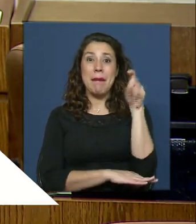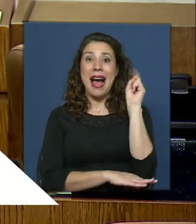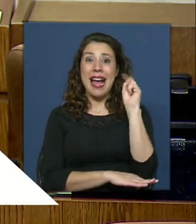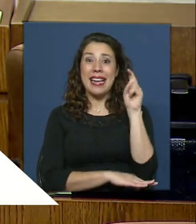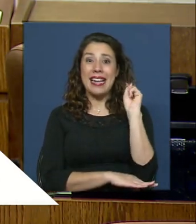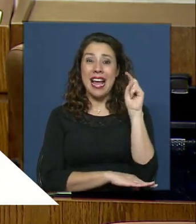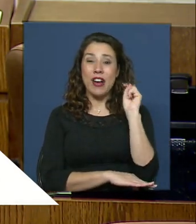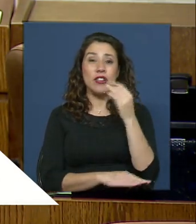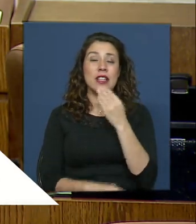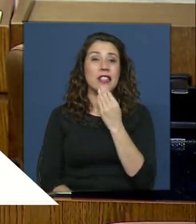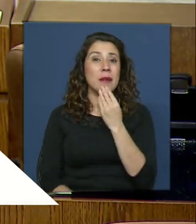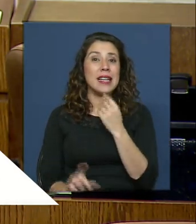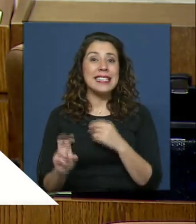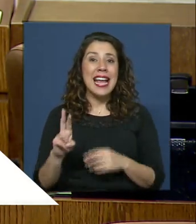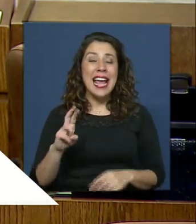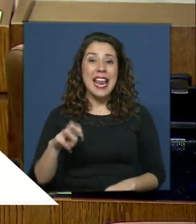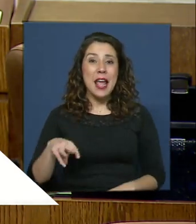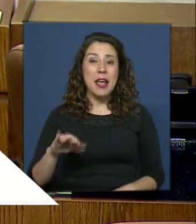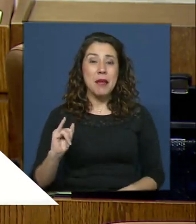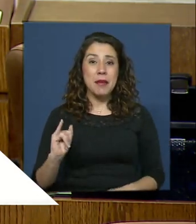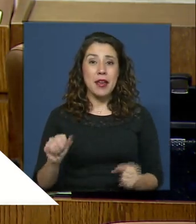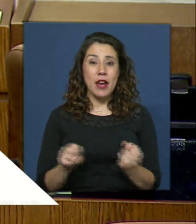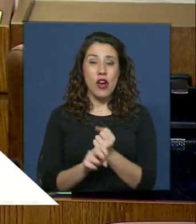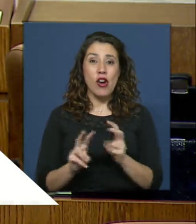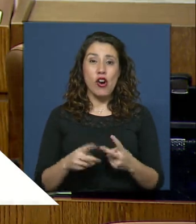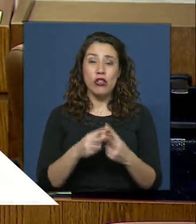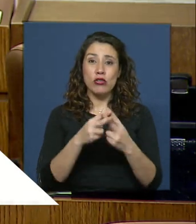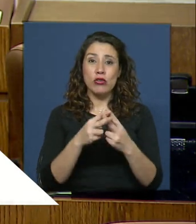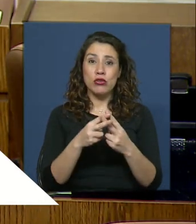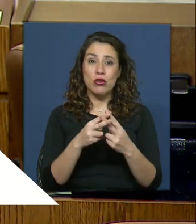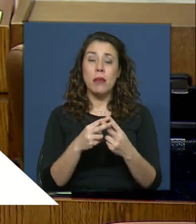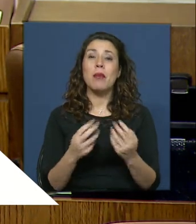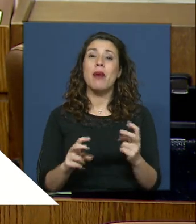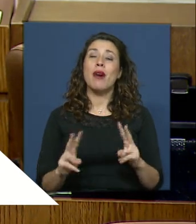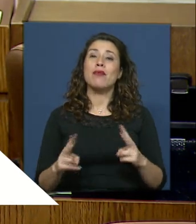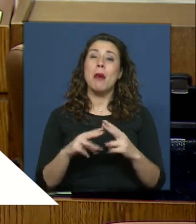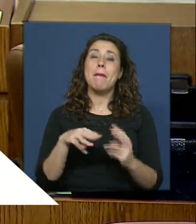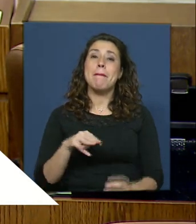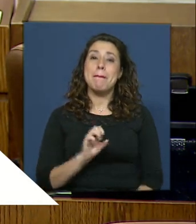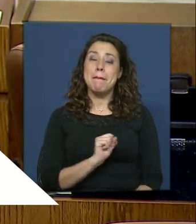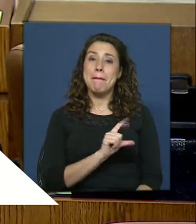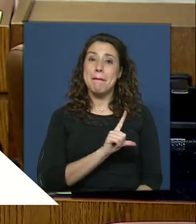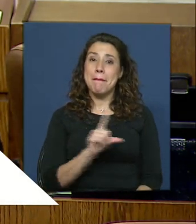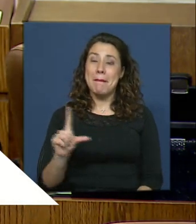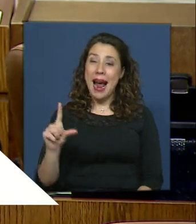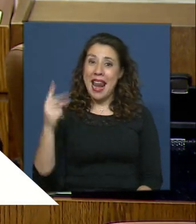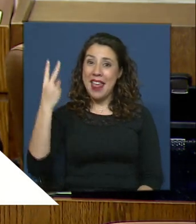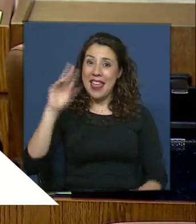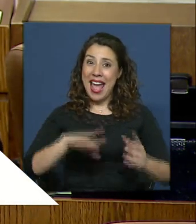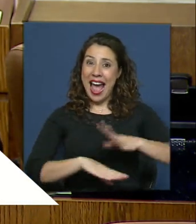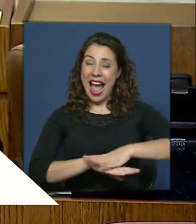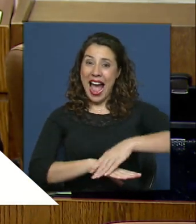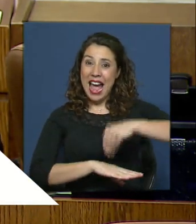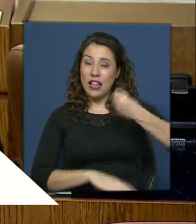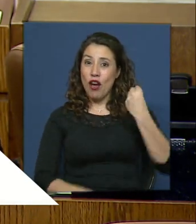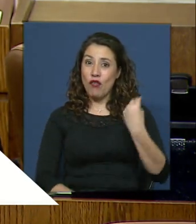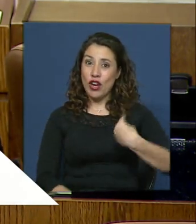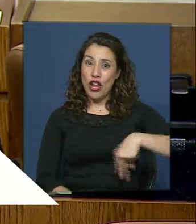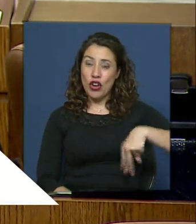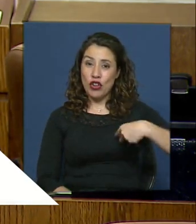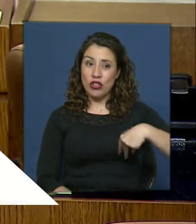de Obras Públicas, producto de que la construcción del mall en Arica, que es una buena noticia para la ciudad, por